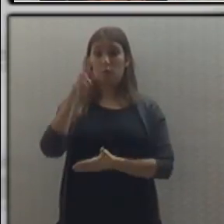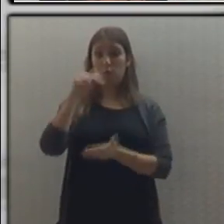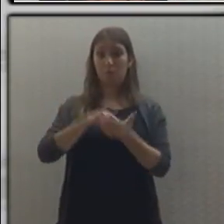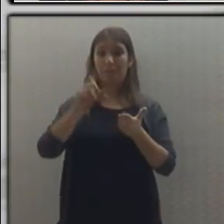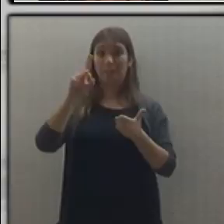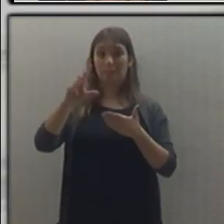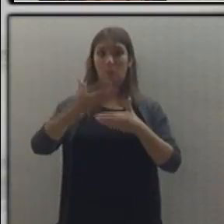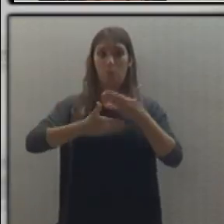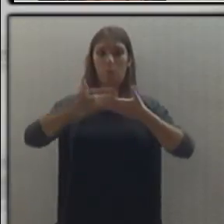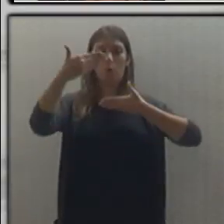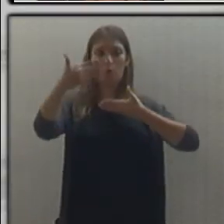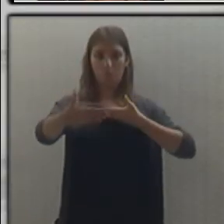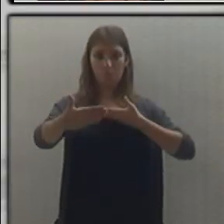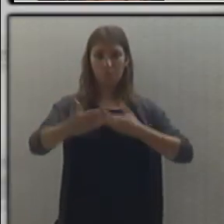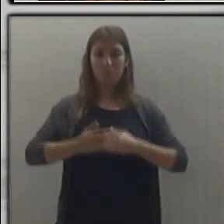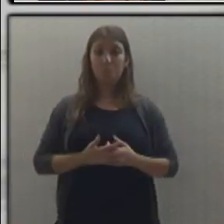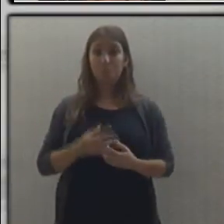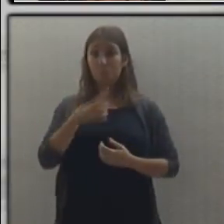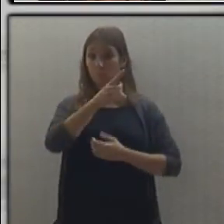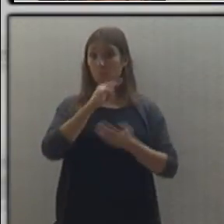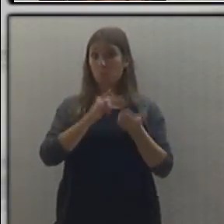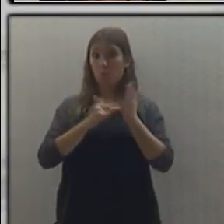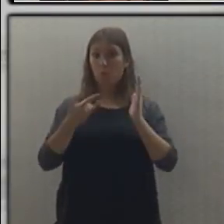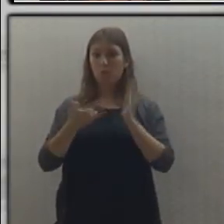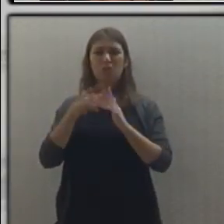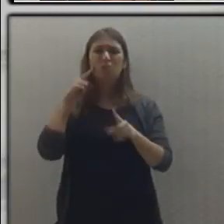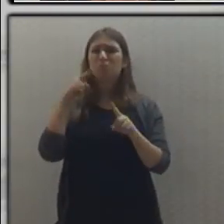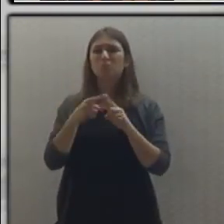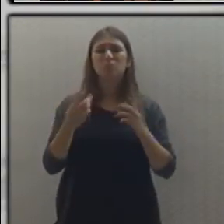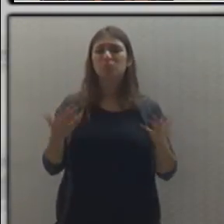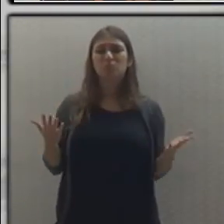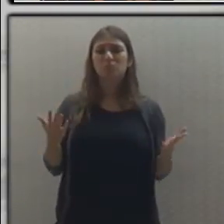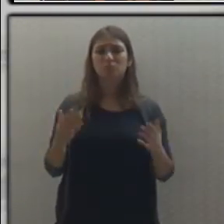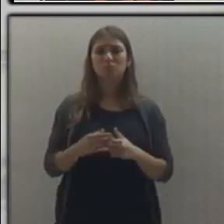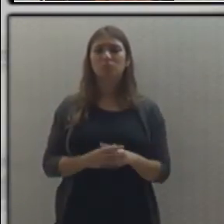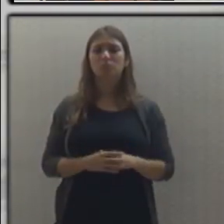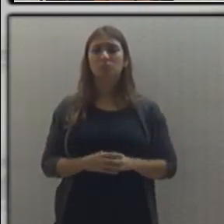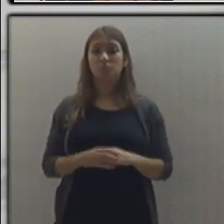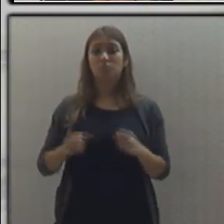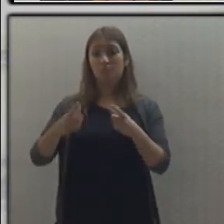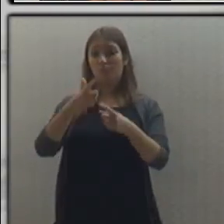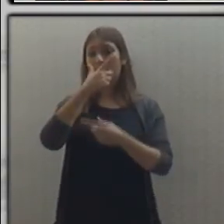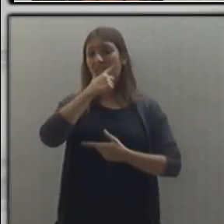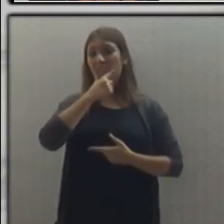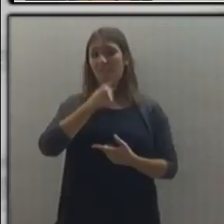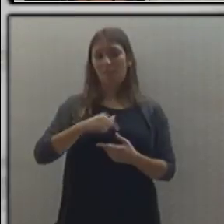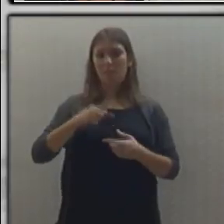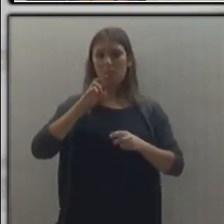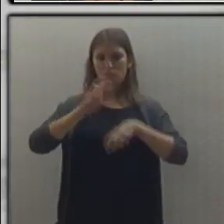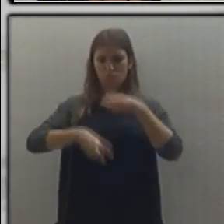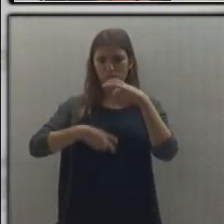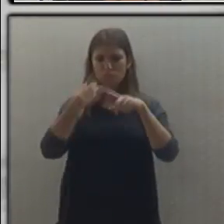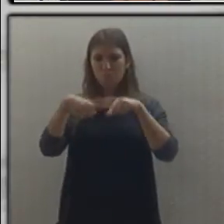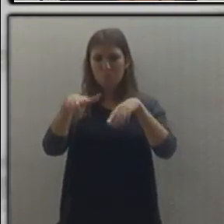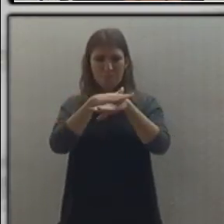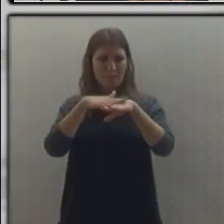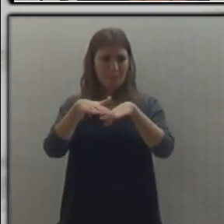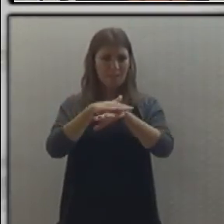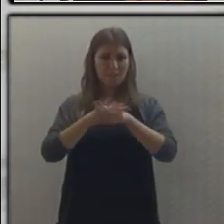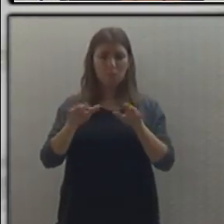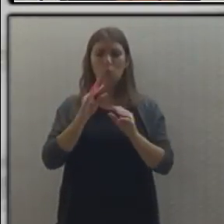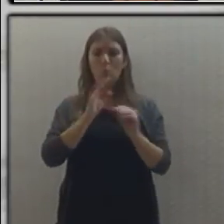2013. Este proyecto tiene como fin facilitar reformas básicas a partir